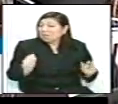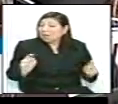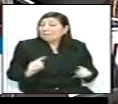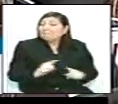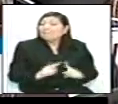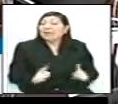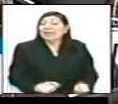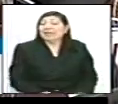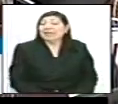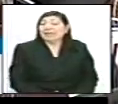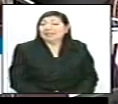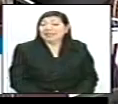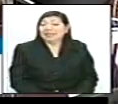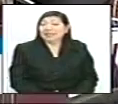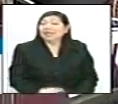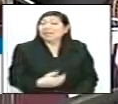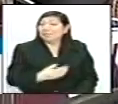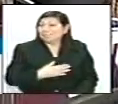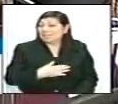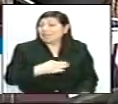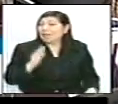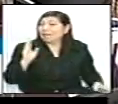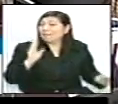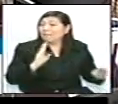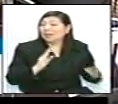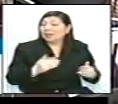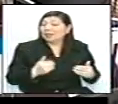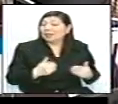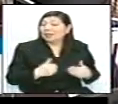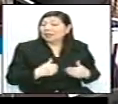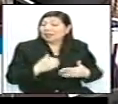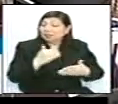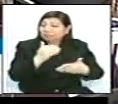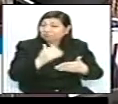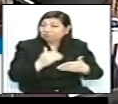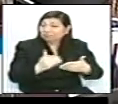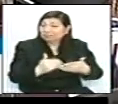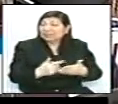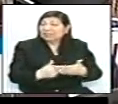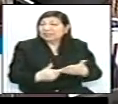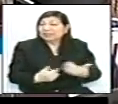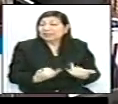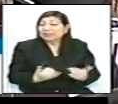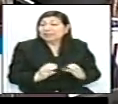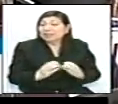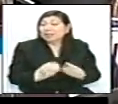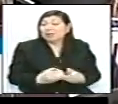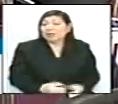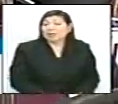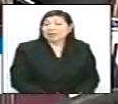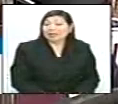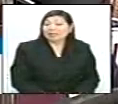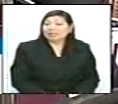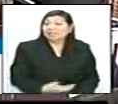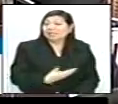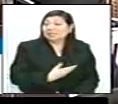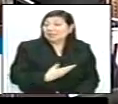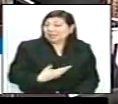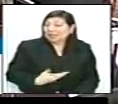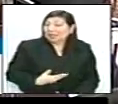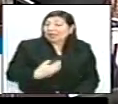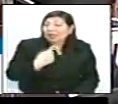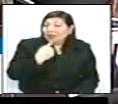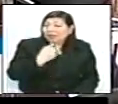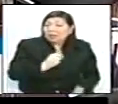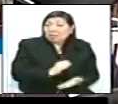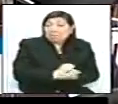pero me preocupa que no tengamos un cronograma para decidir esto en el Congreso. El Ejecutivo ha dicho que tiene que